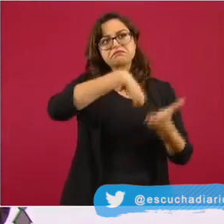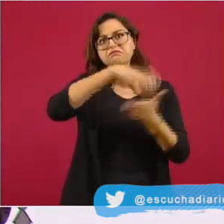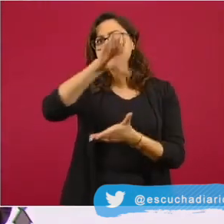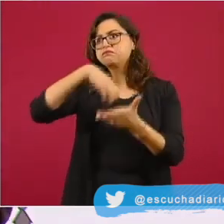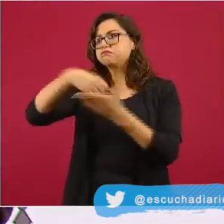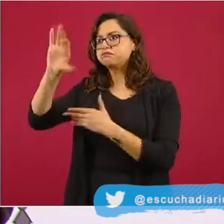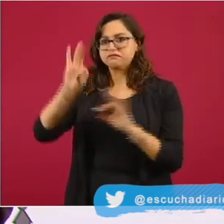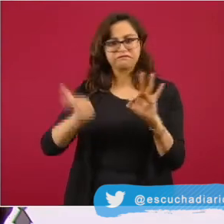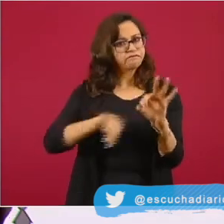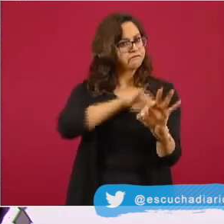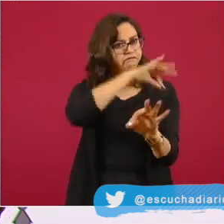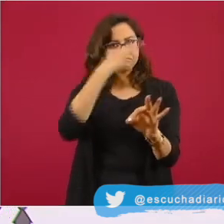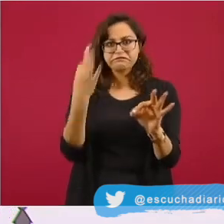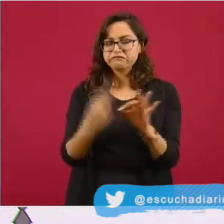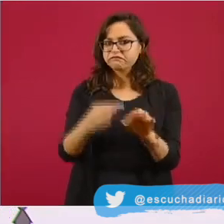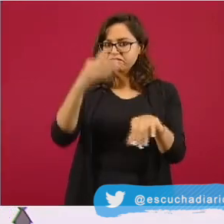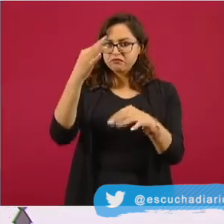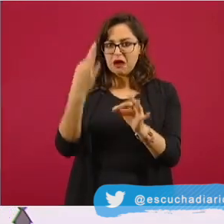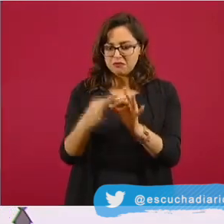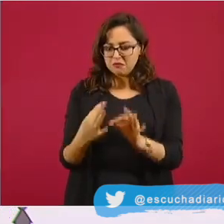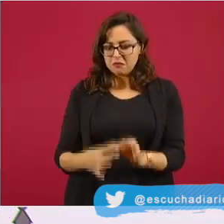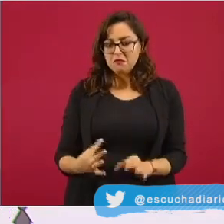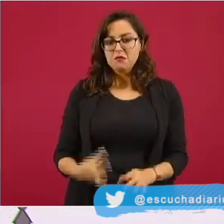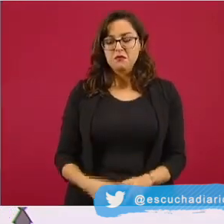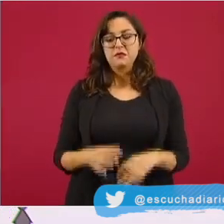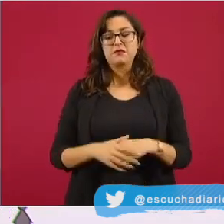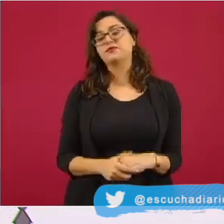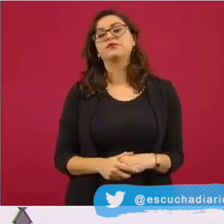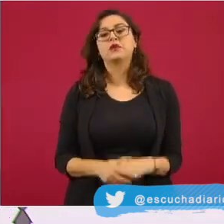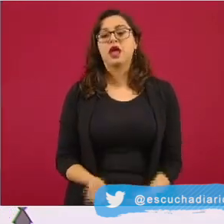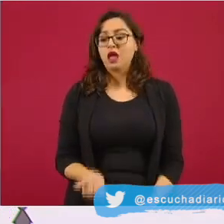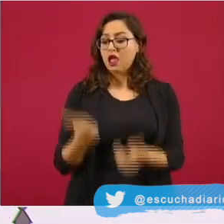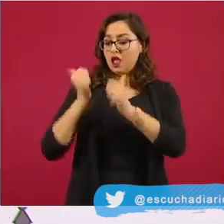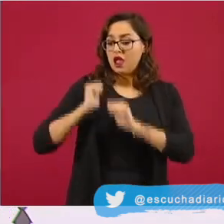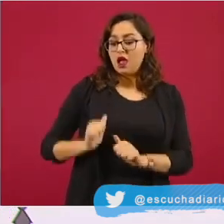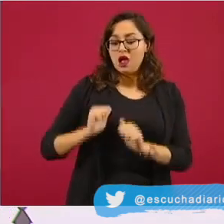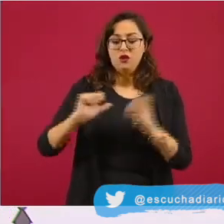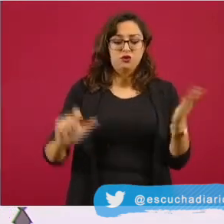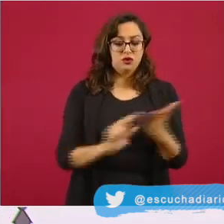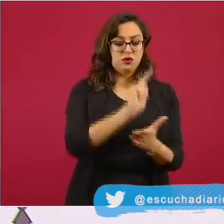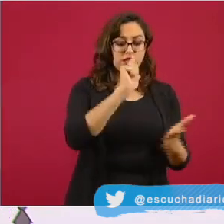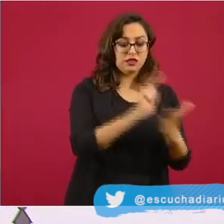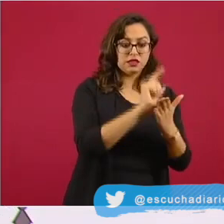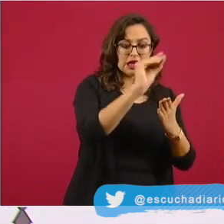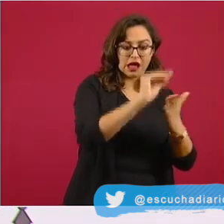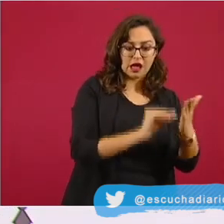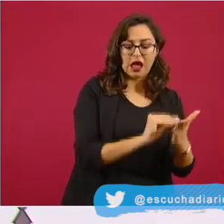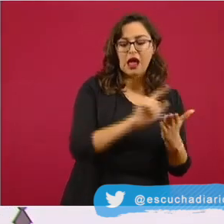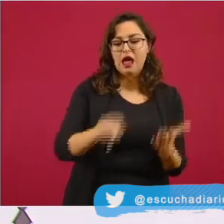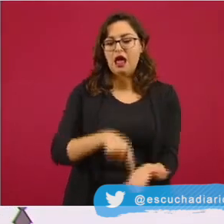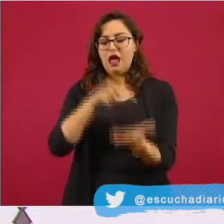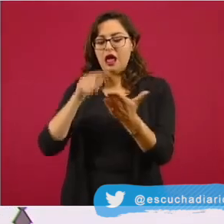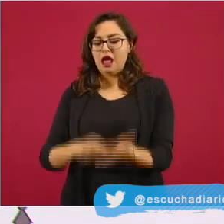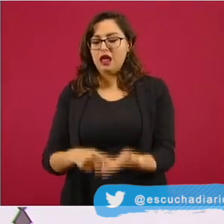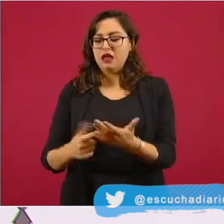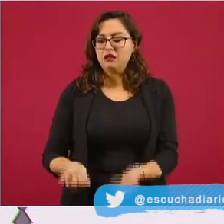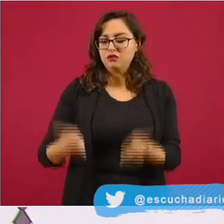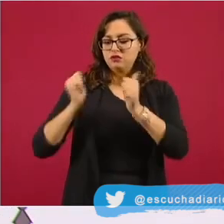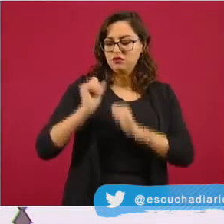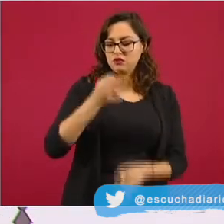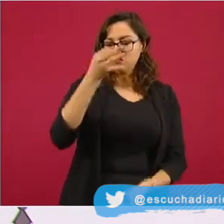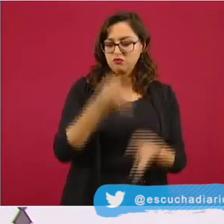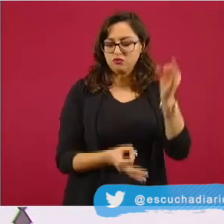municipios. La independencia del Poder Legislativo, Judicial y de la Fiscalía General de la